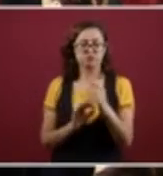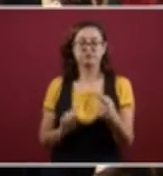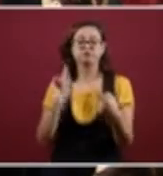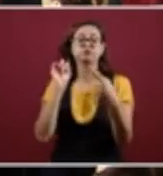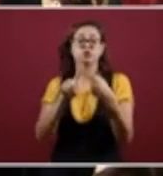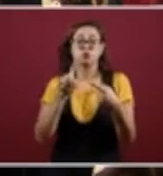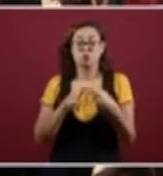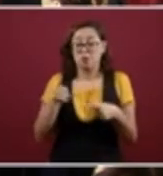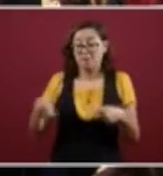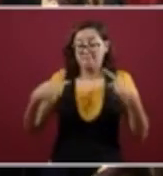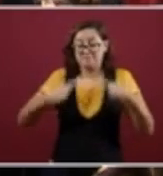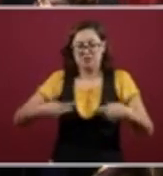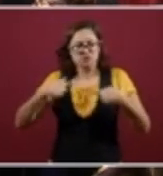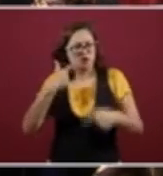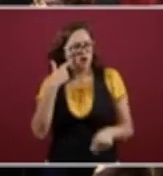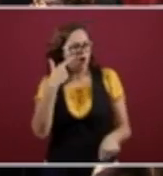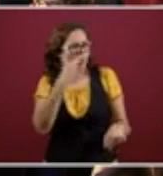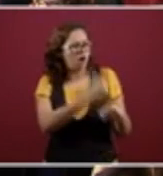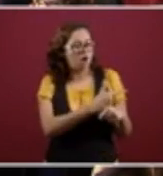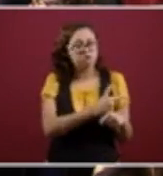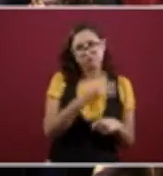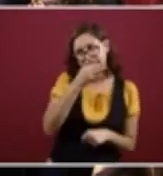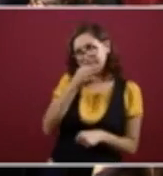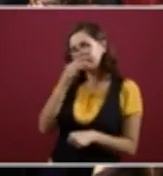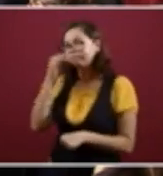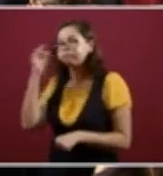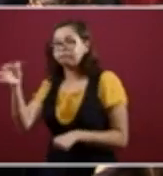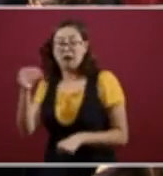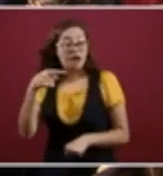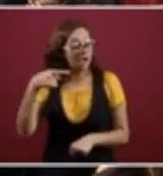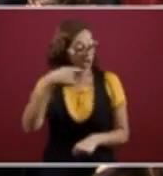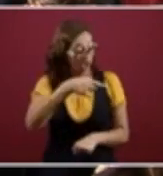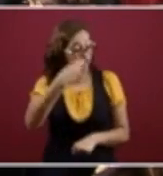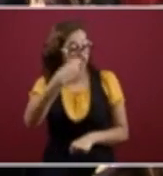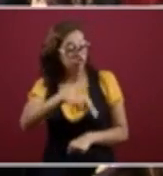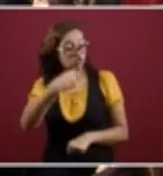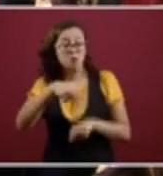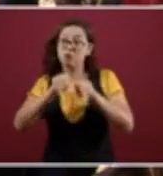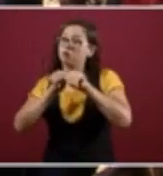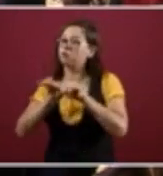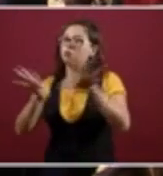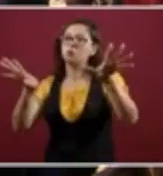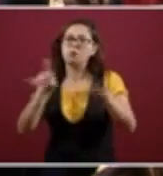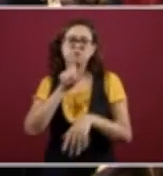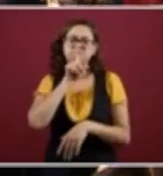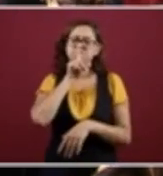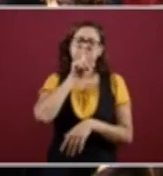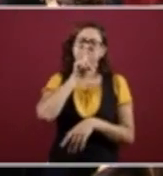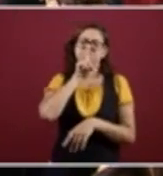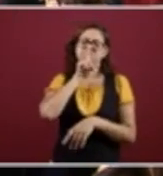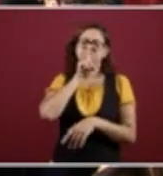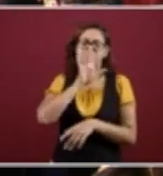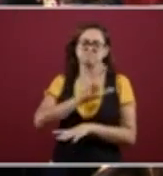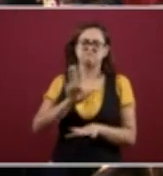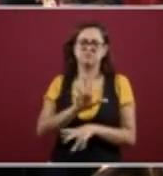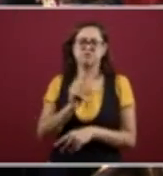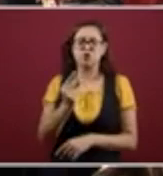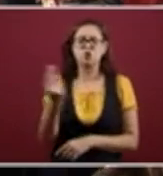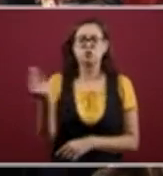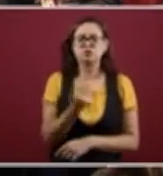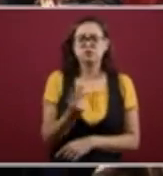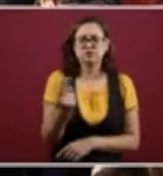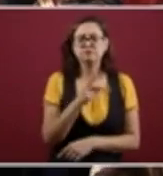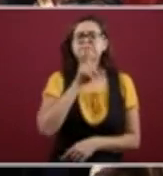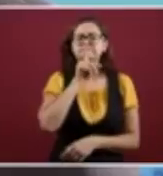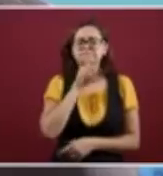confidencialidad. Esto es muy importante porque no queremos fomentar anonimato por sí mismo. O sea, evidentemente, cuando se